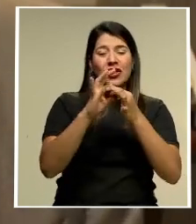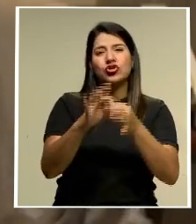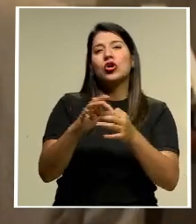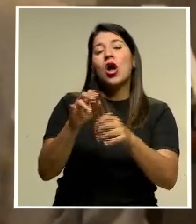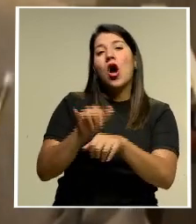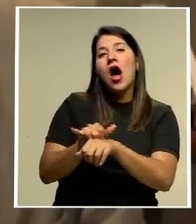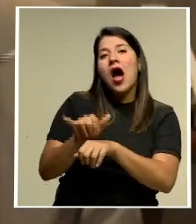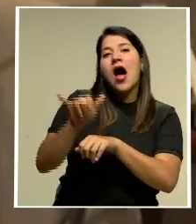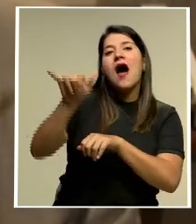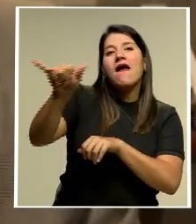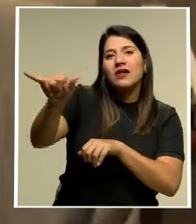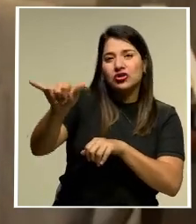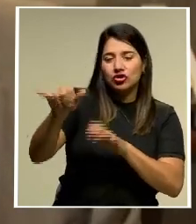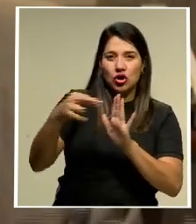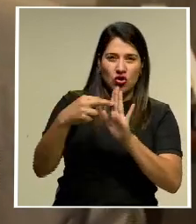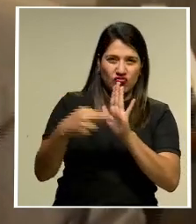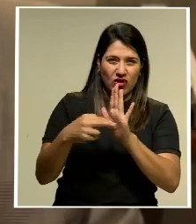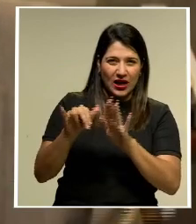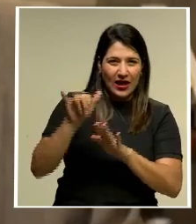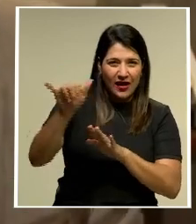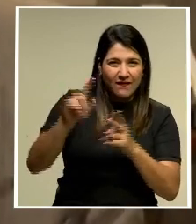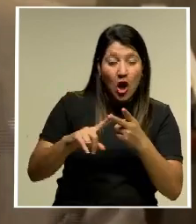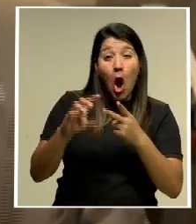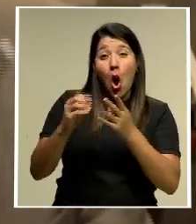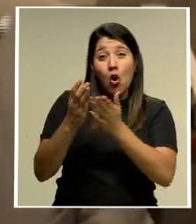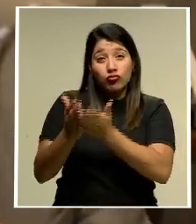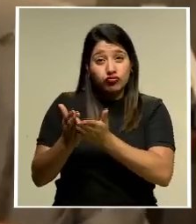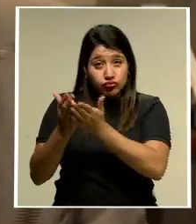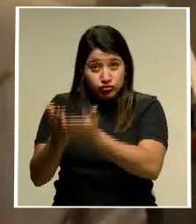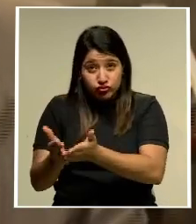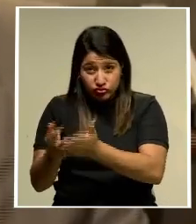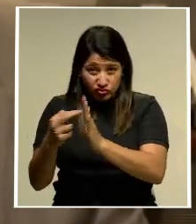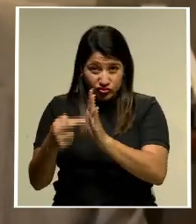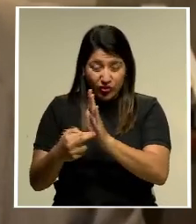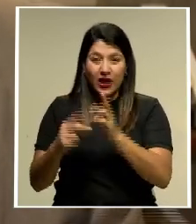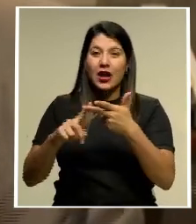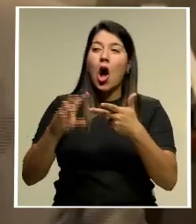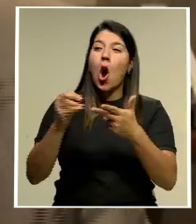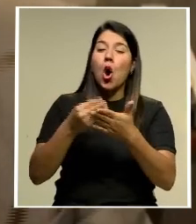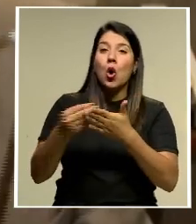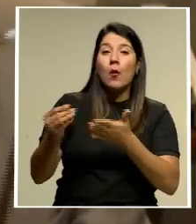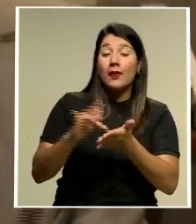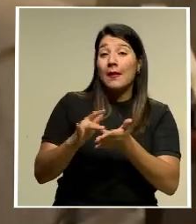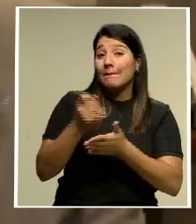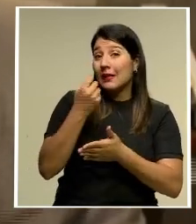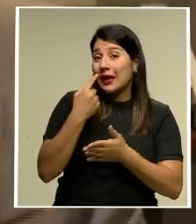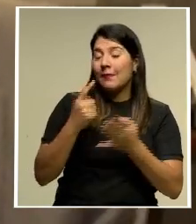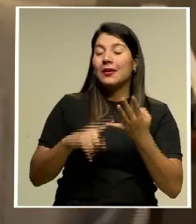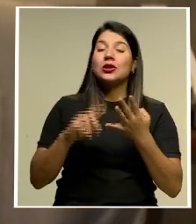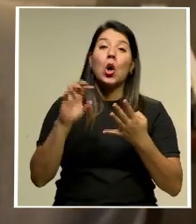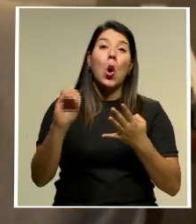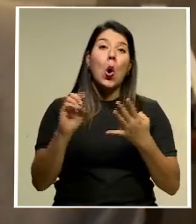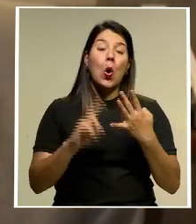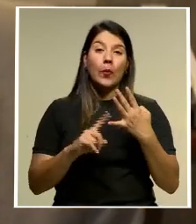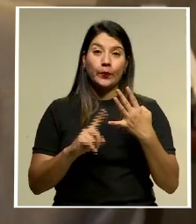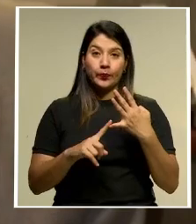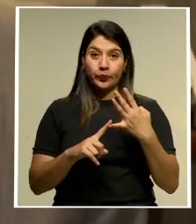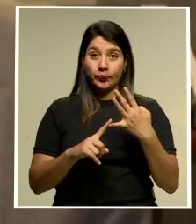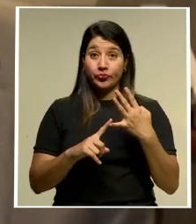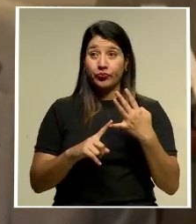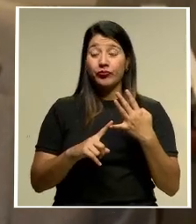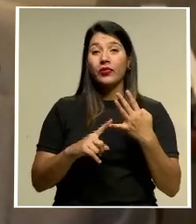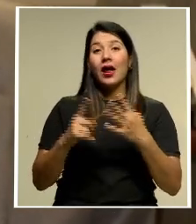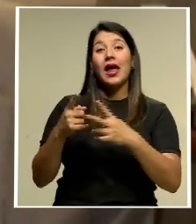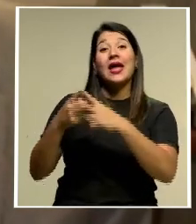aviación, las reglas de aviación y navegación, en lo que tiene que ver con compra de medicamentos, en lo que tiene que ver con el